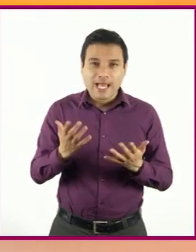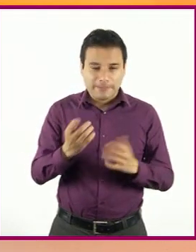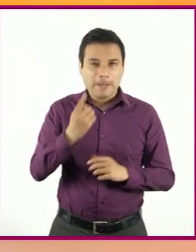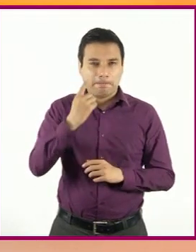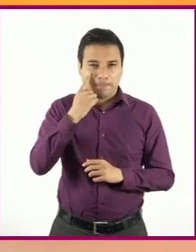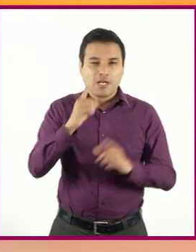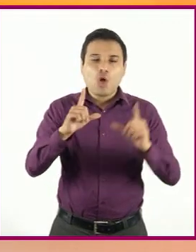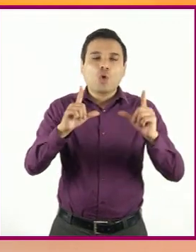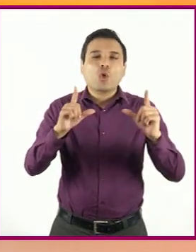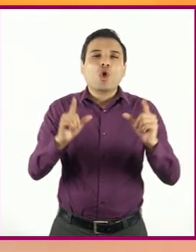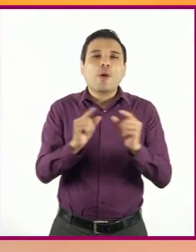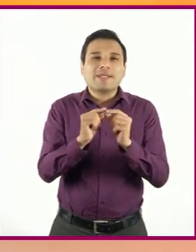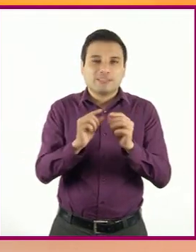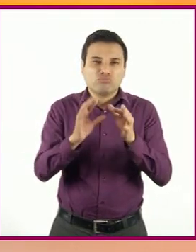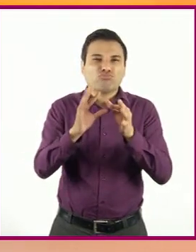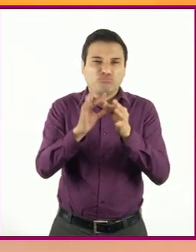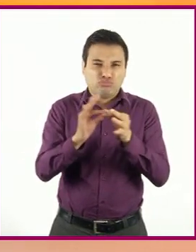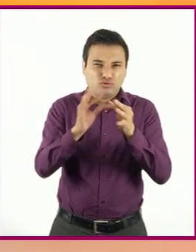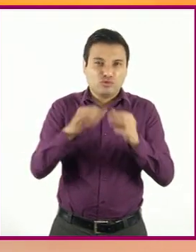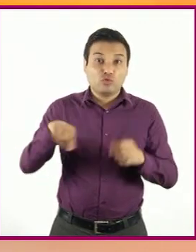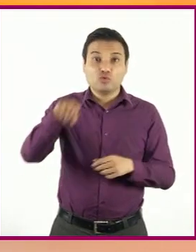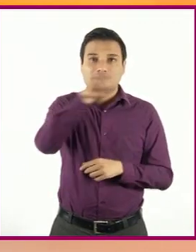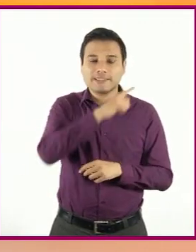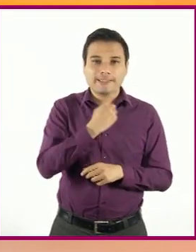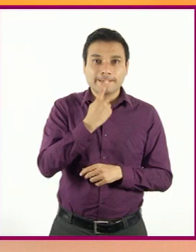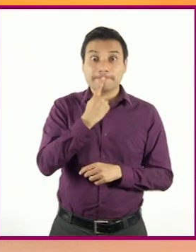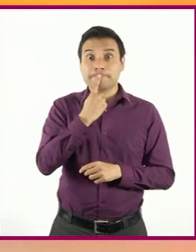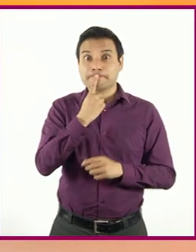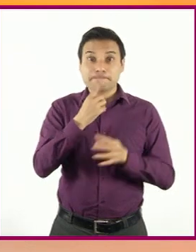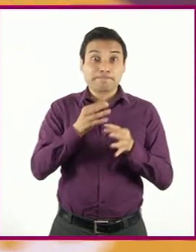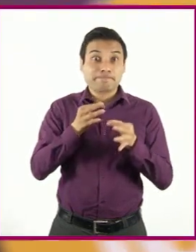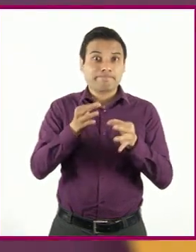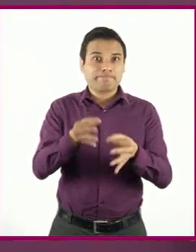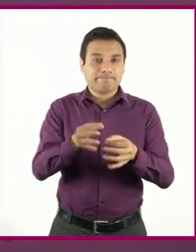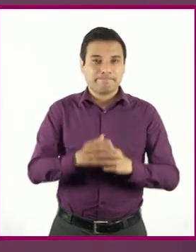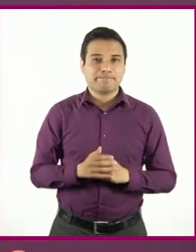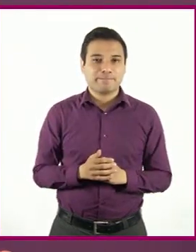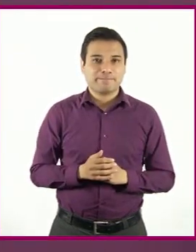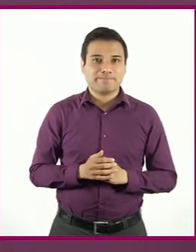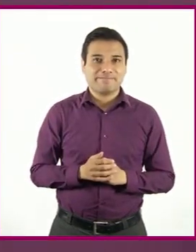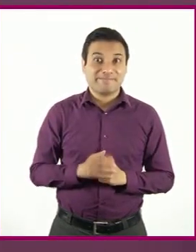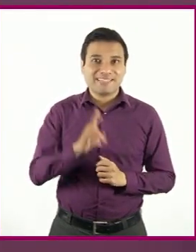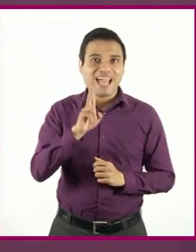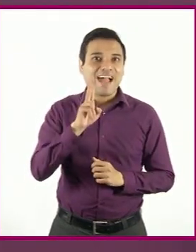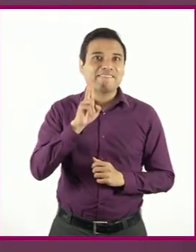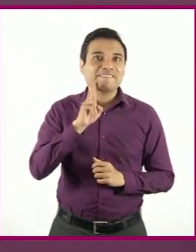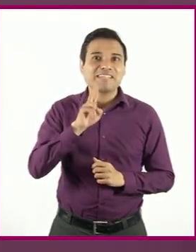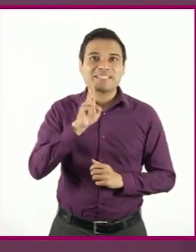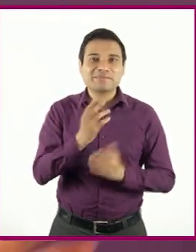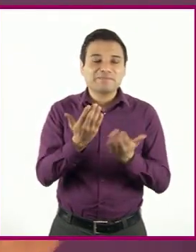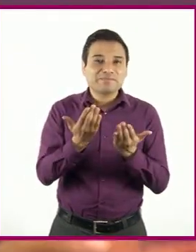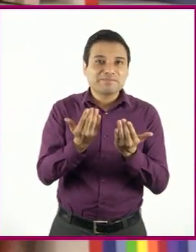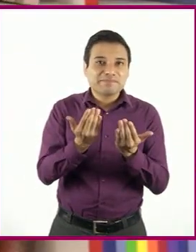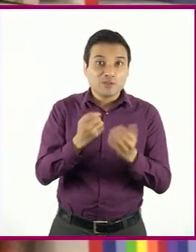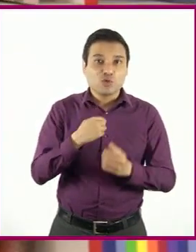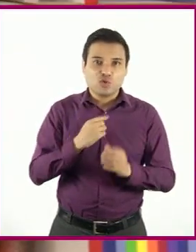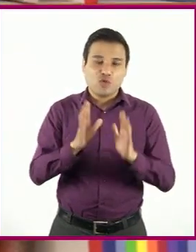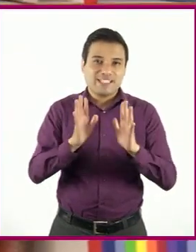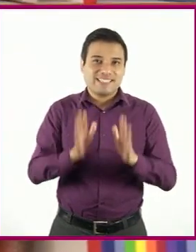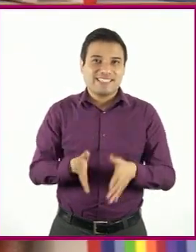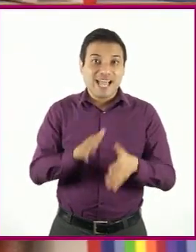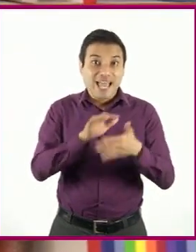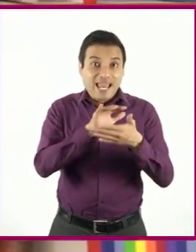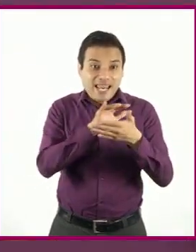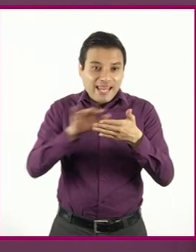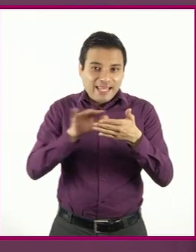una pequeña sinopsis que seguro les provocará mucha curiosidad. Ya quiero escucharla. Yo ya lo leí, pero de solo